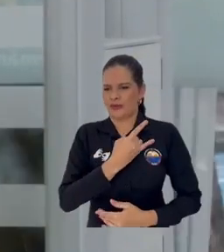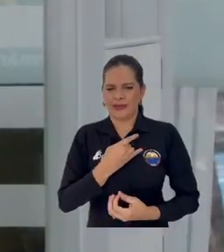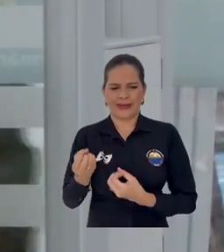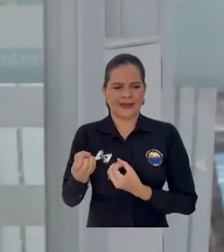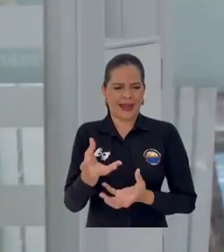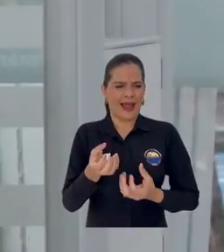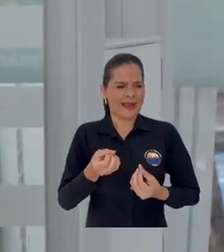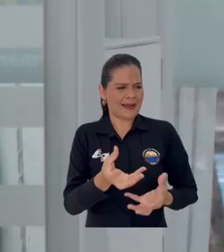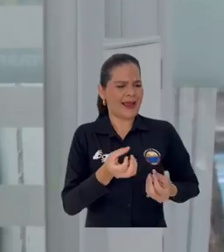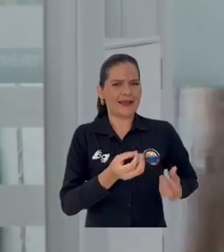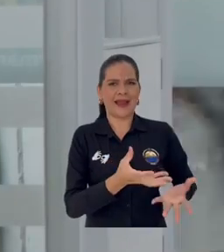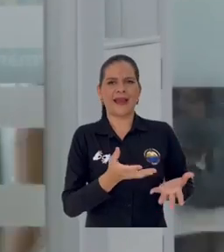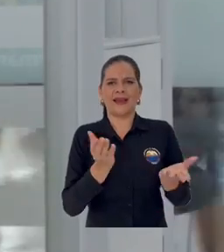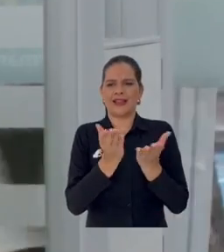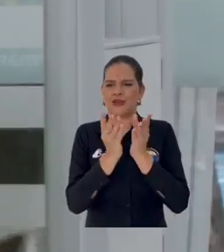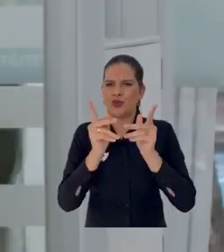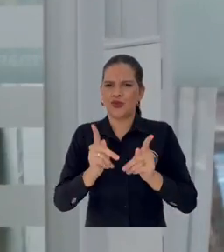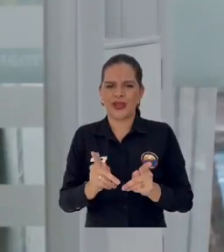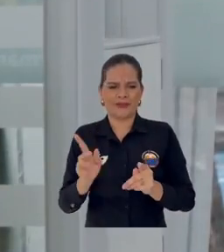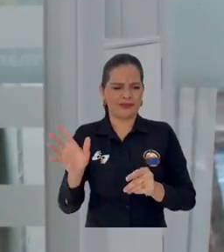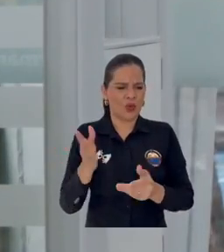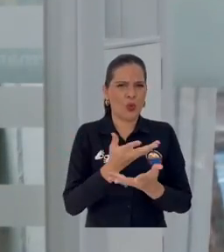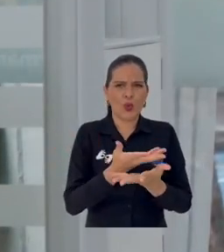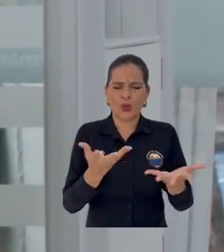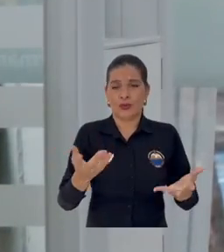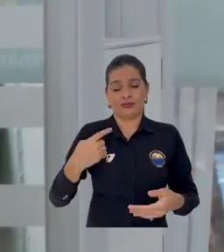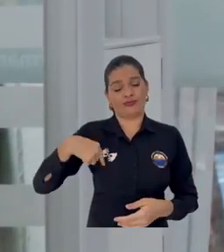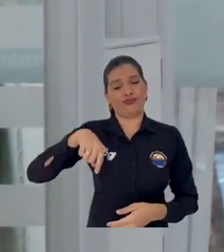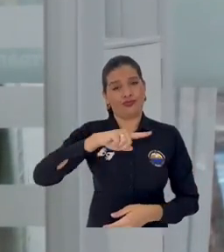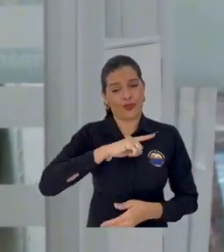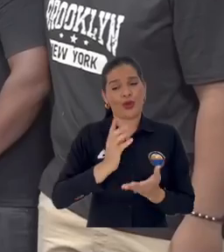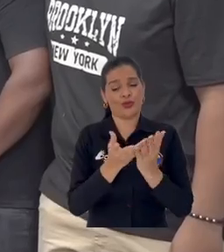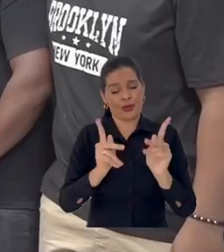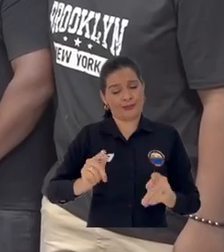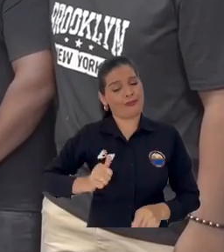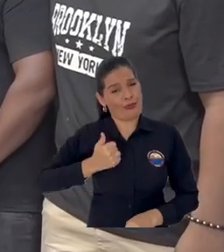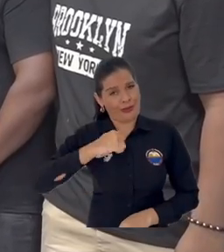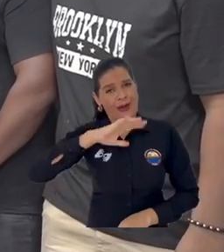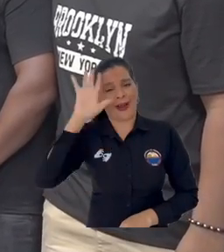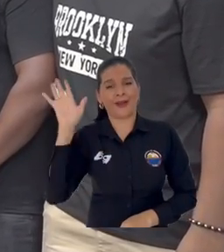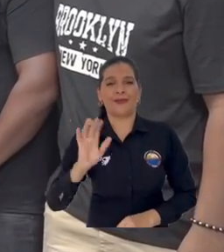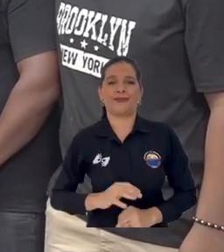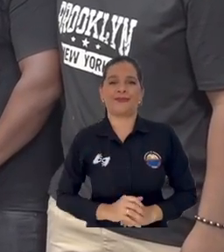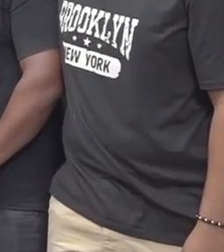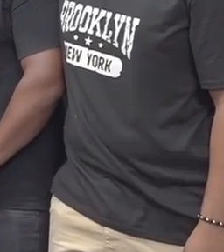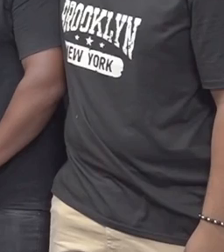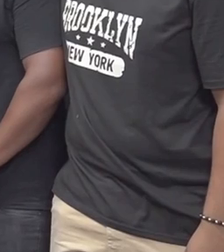y dote estos recursos a los estudiantes, los cuales aprovechamos demasiado.